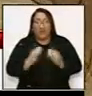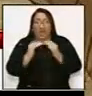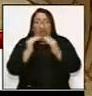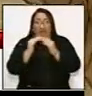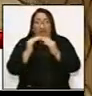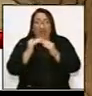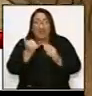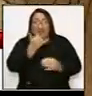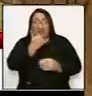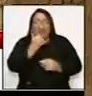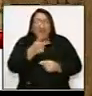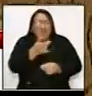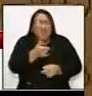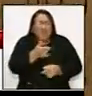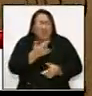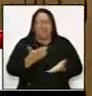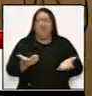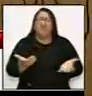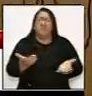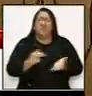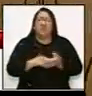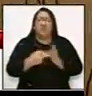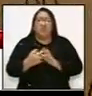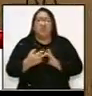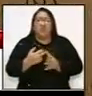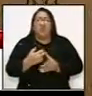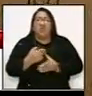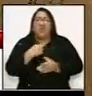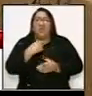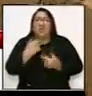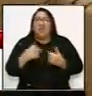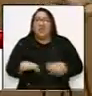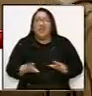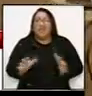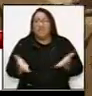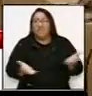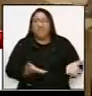hecho que resultó siendo ya